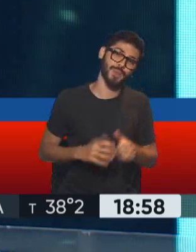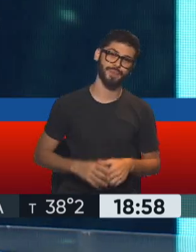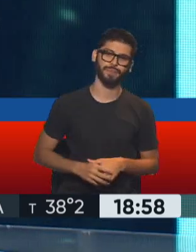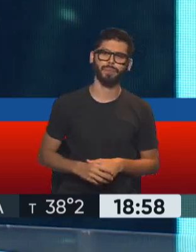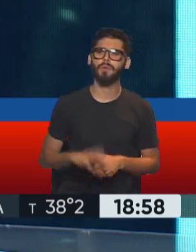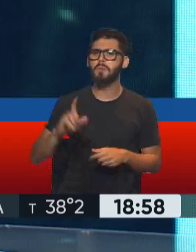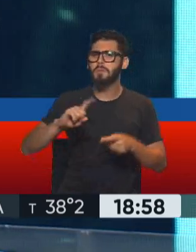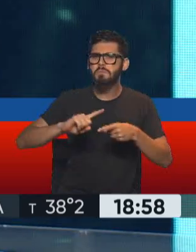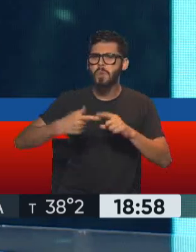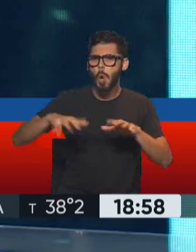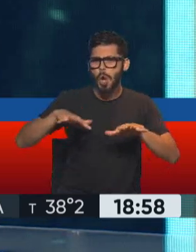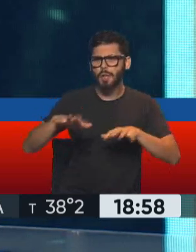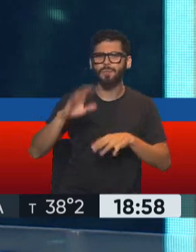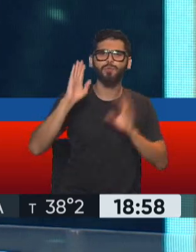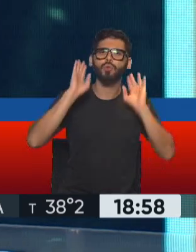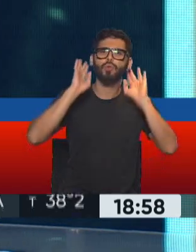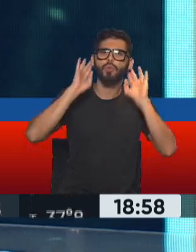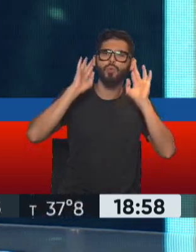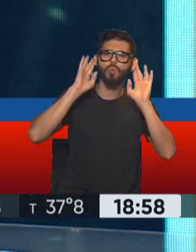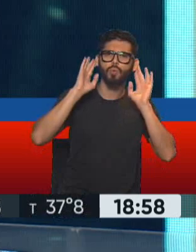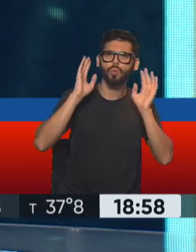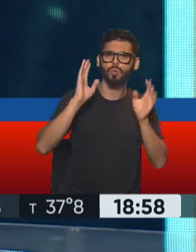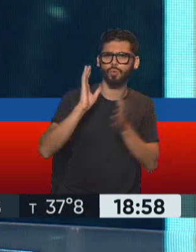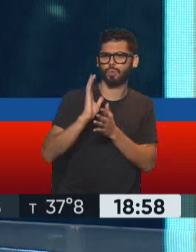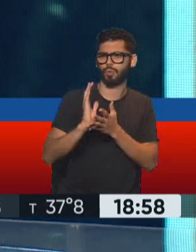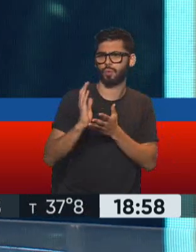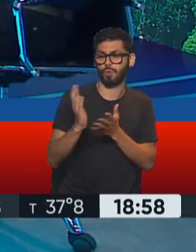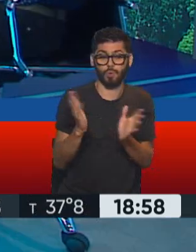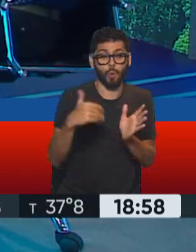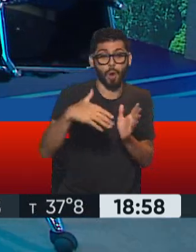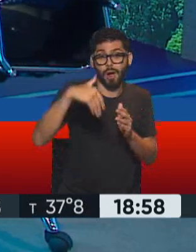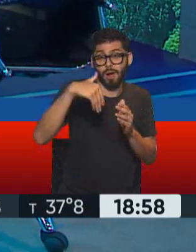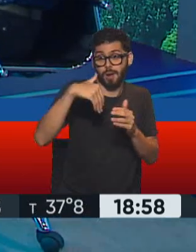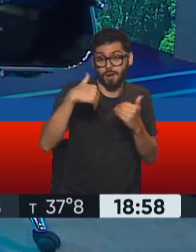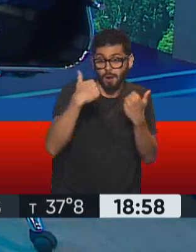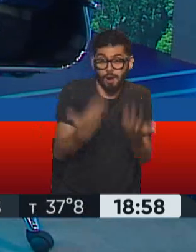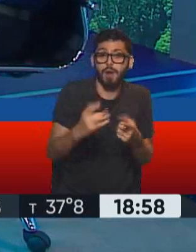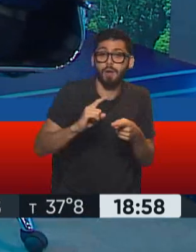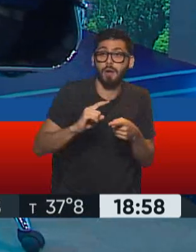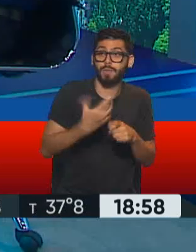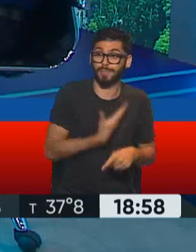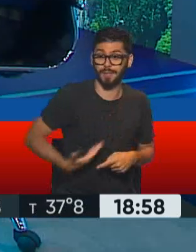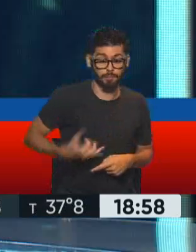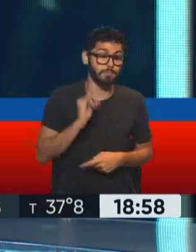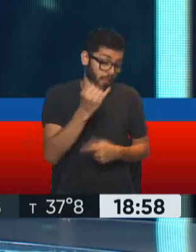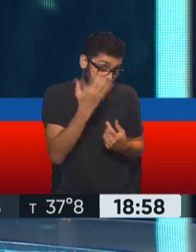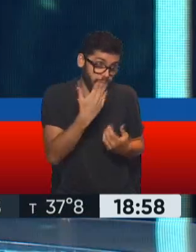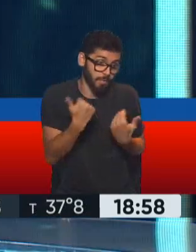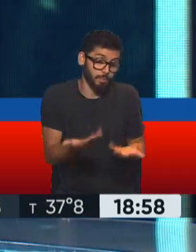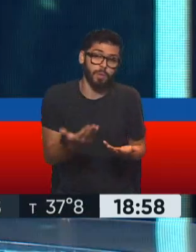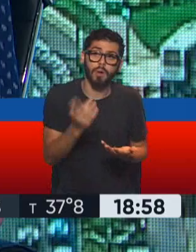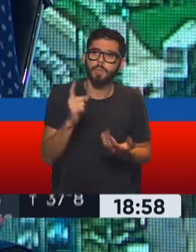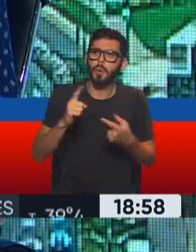Ricardo, Duhalde se iba a postular para la presidencia. Se postuló finalmente a la presidencia. La puja política ahí también tenía como un